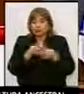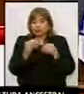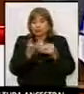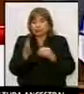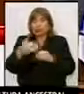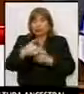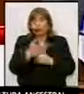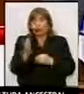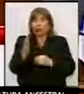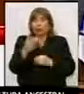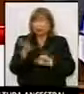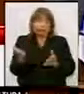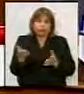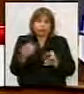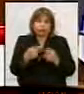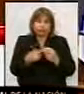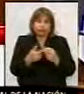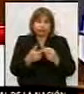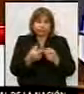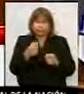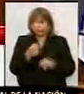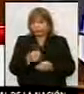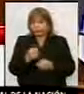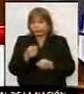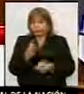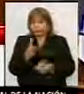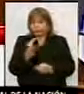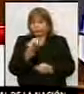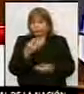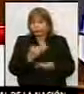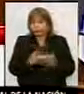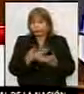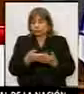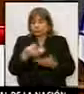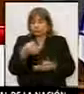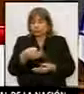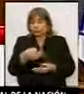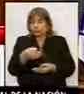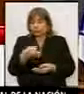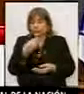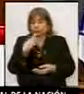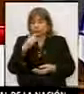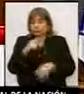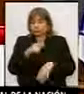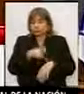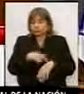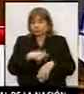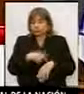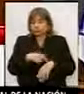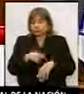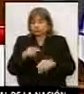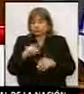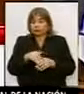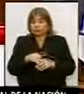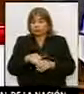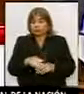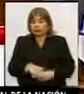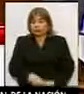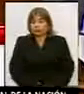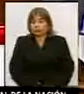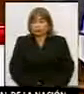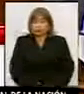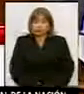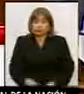la orientación principal de Agrobanco, que es fundamentalmente aquel momento en que, por